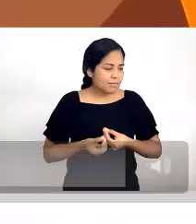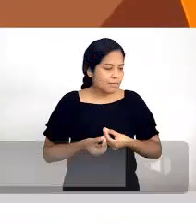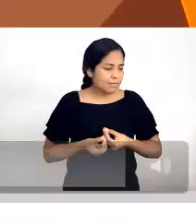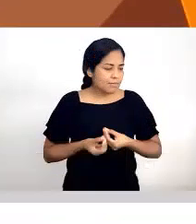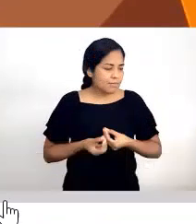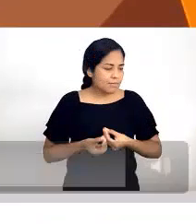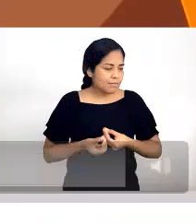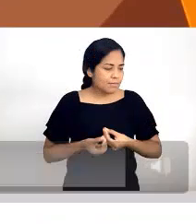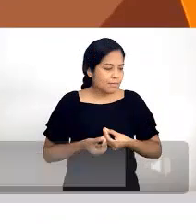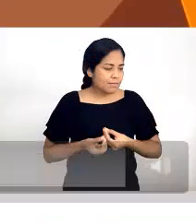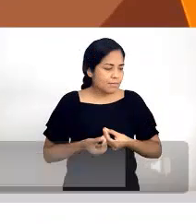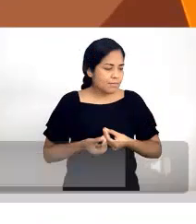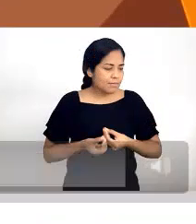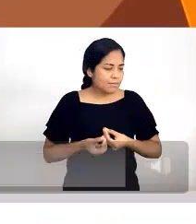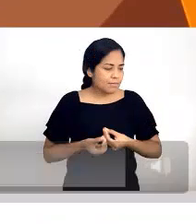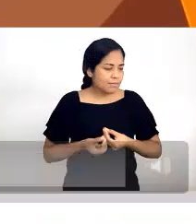¿Se paró el video?